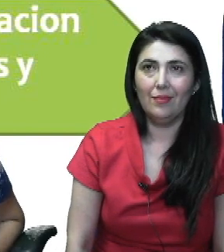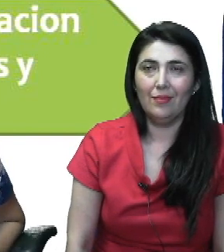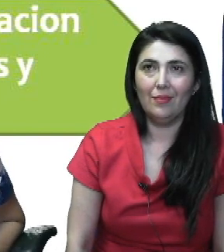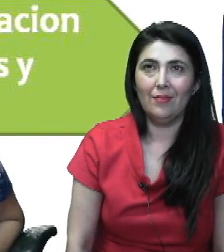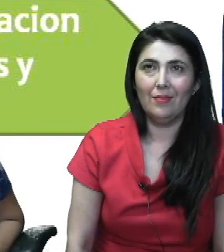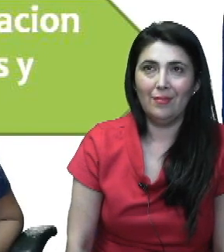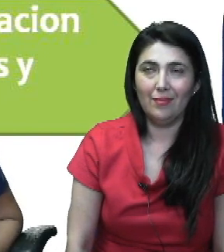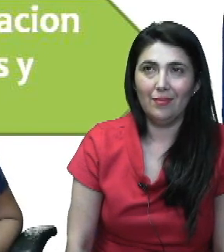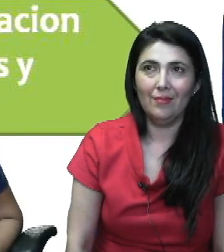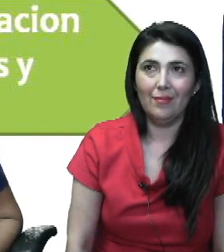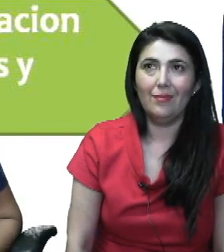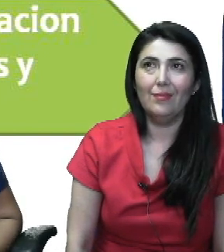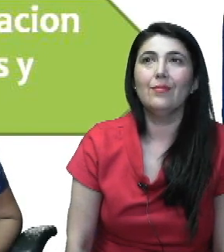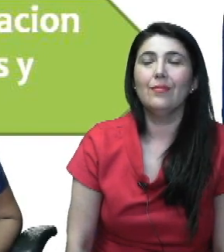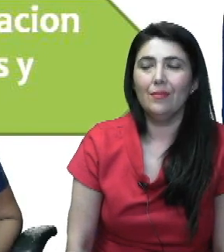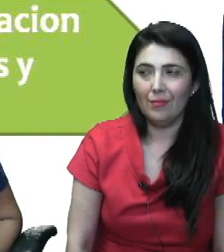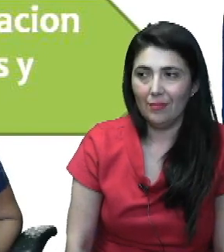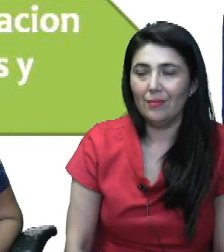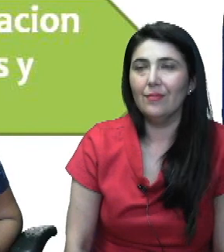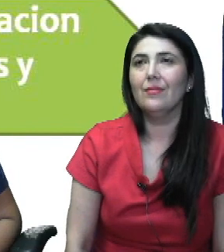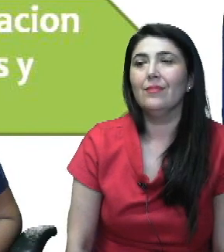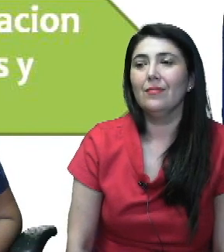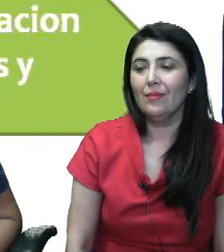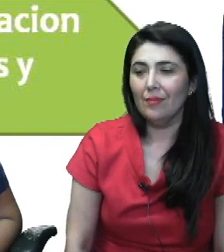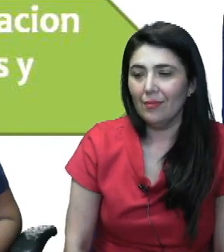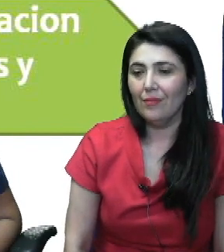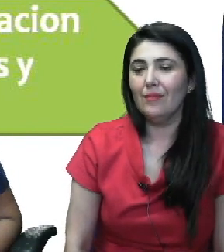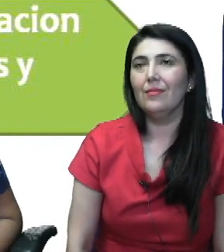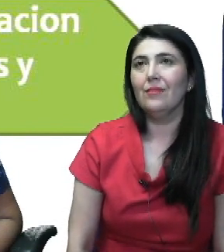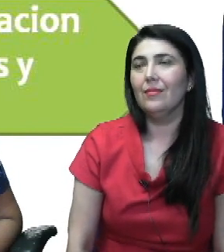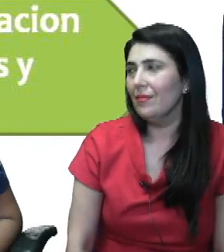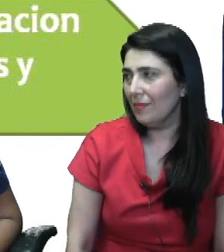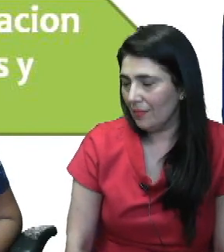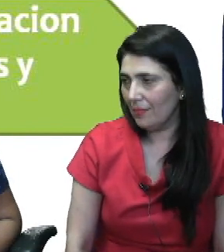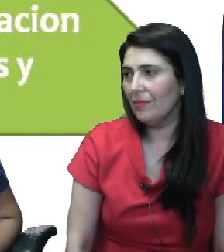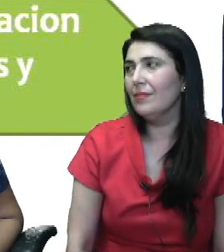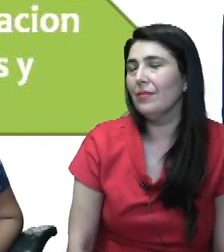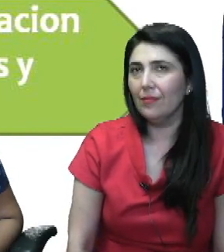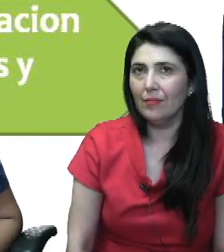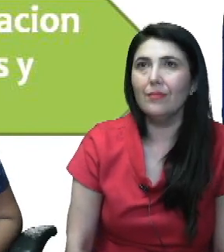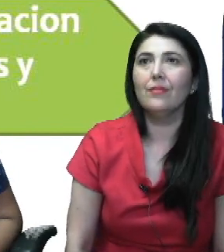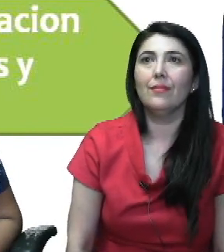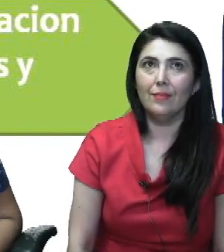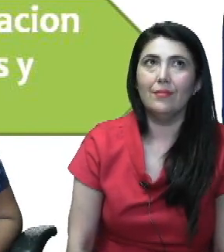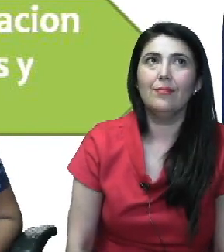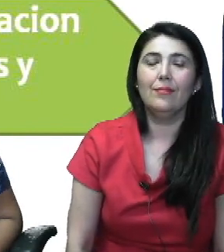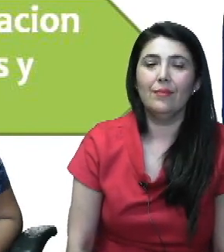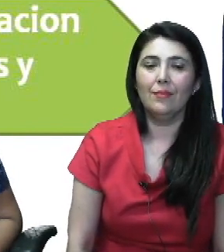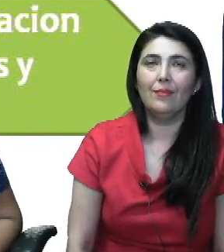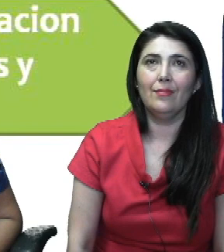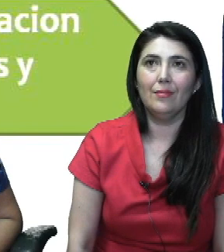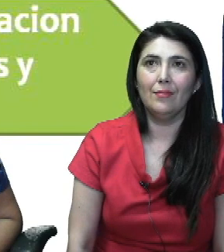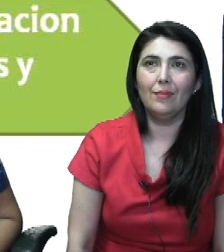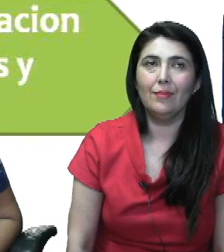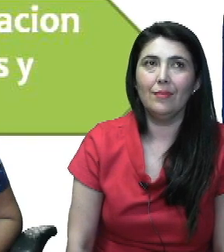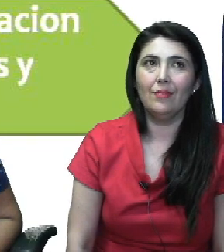mental en la gestión del riesgo de desastre, y una tremenda oportunidad también para poder entonces implementar las acciones que recomienda. Y